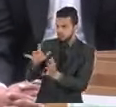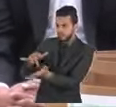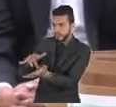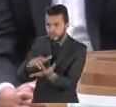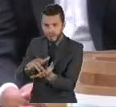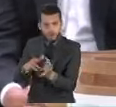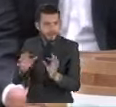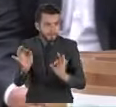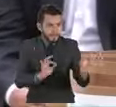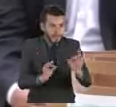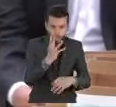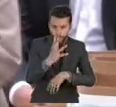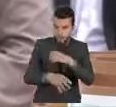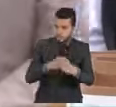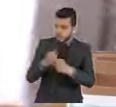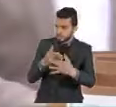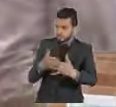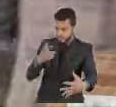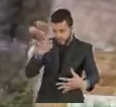Muchas gracias por la invitación.